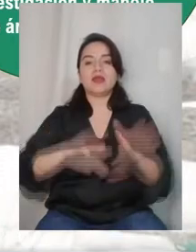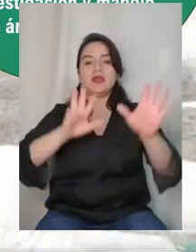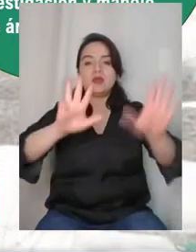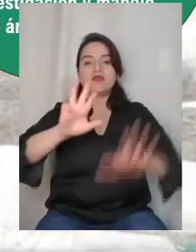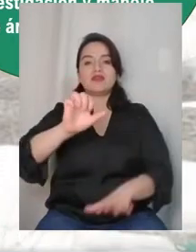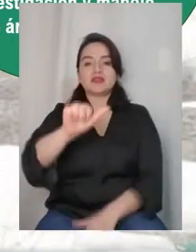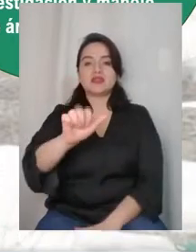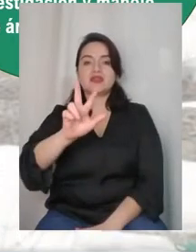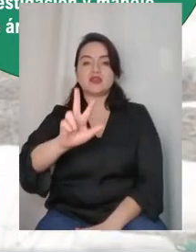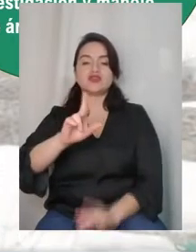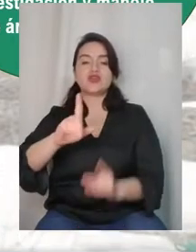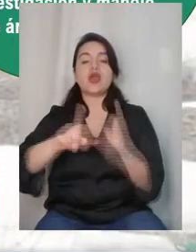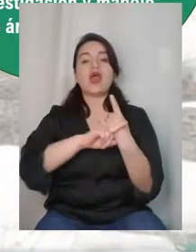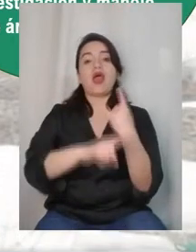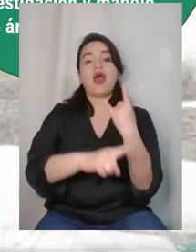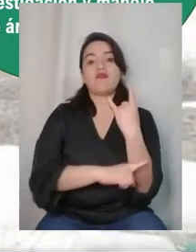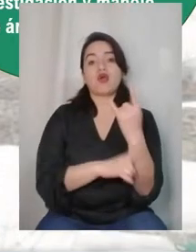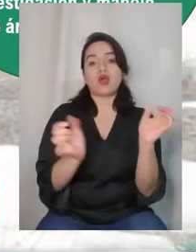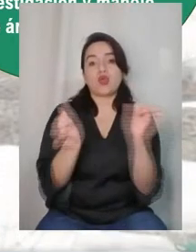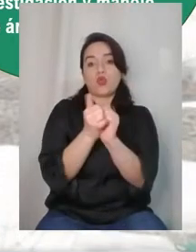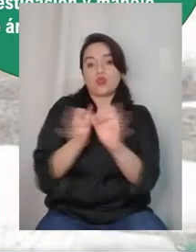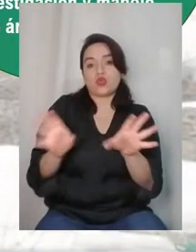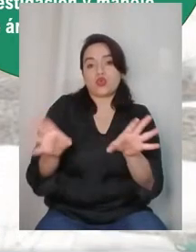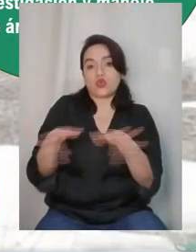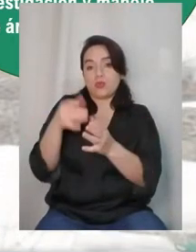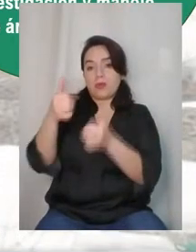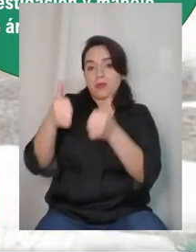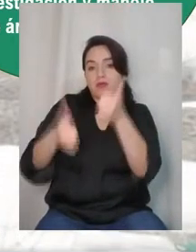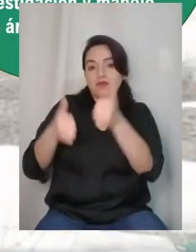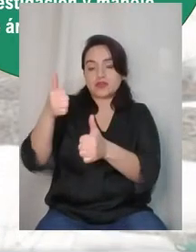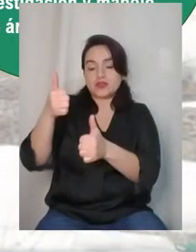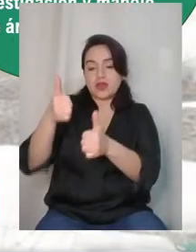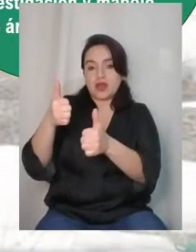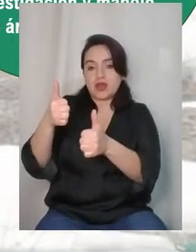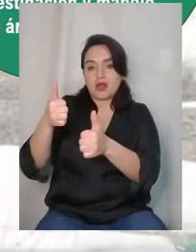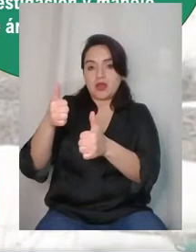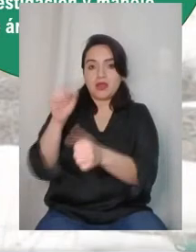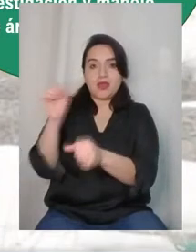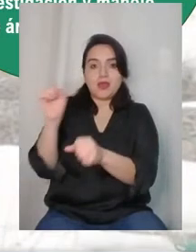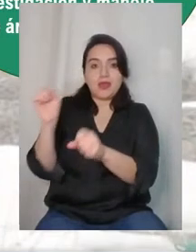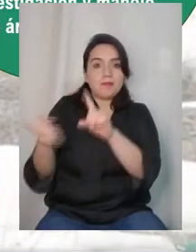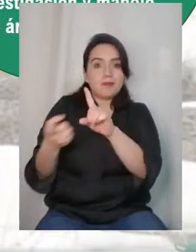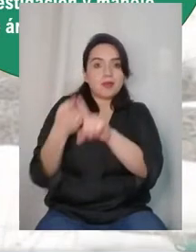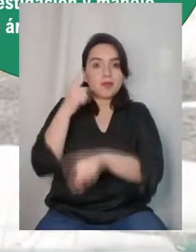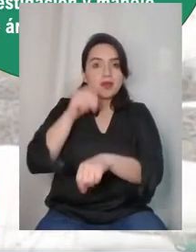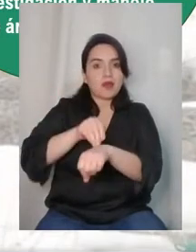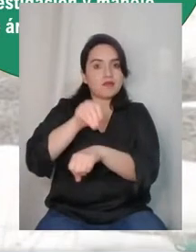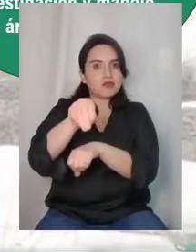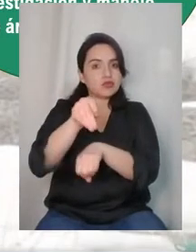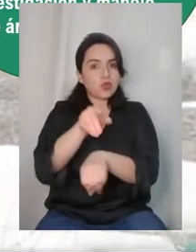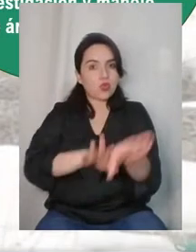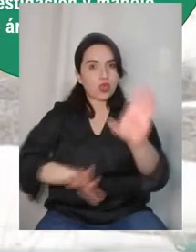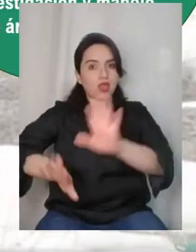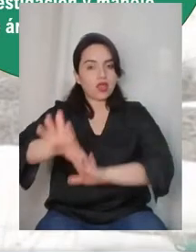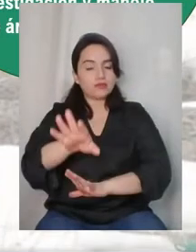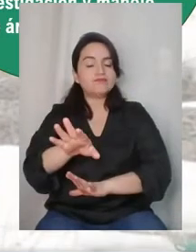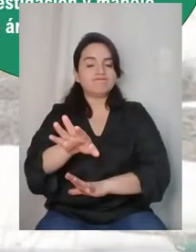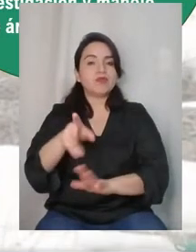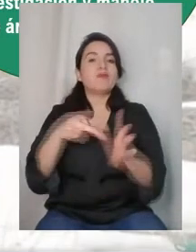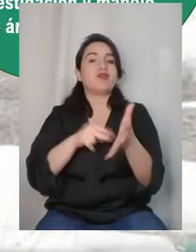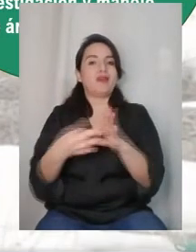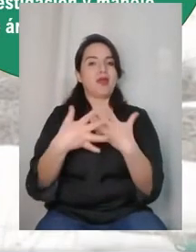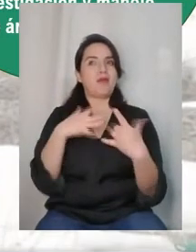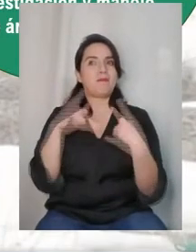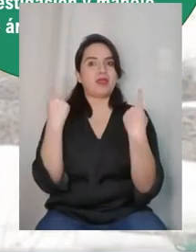junto a un grupo de profesionales. Fue la primera voz de alarma en el país de demandas y problemáticas ambientales. Y seguimos